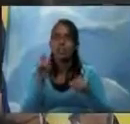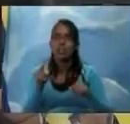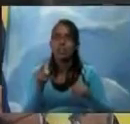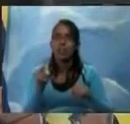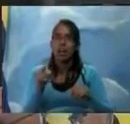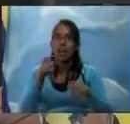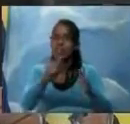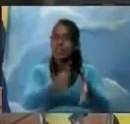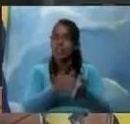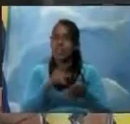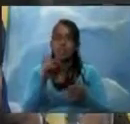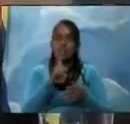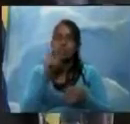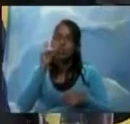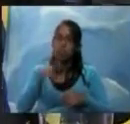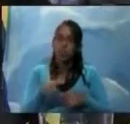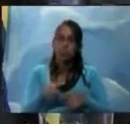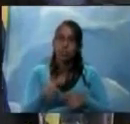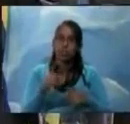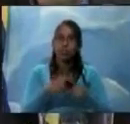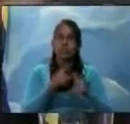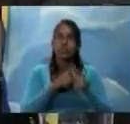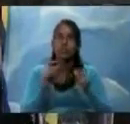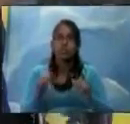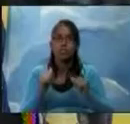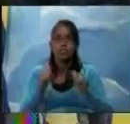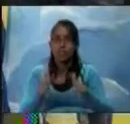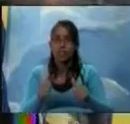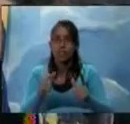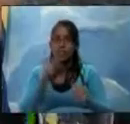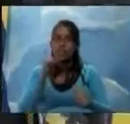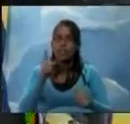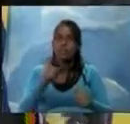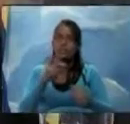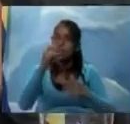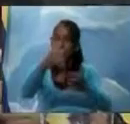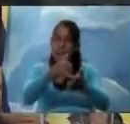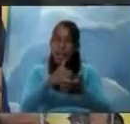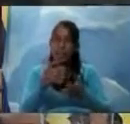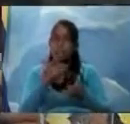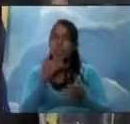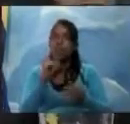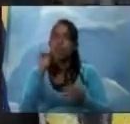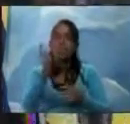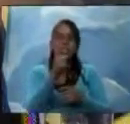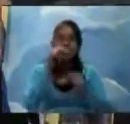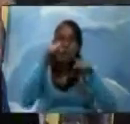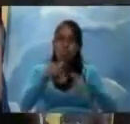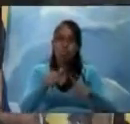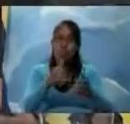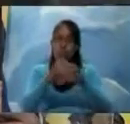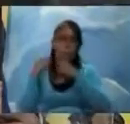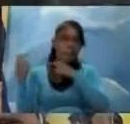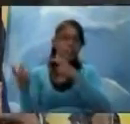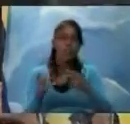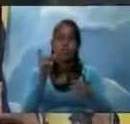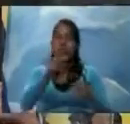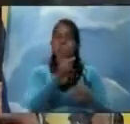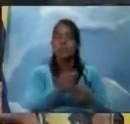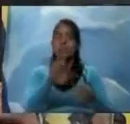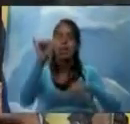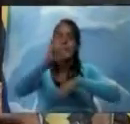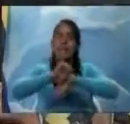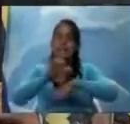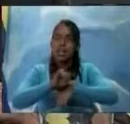te ganaste uno? No, tampoco. ¿Y este trimestre te ganaste aunque sea uno? ¿Invitaste a alguien a la